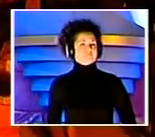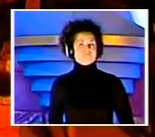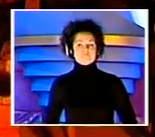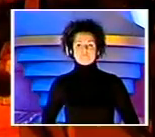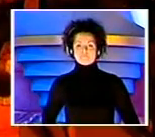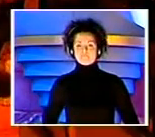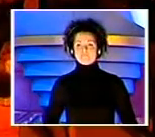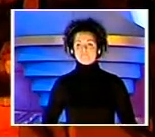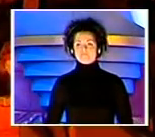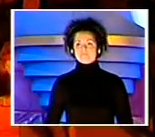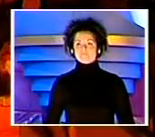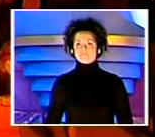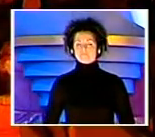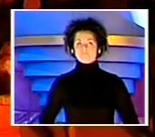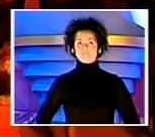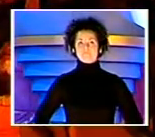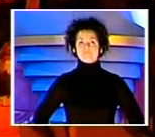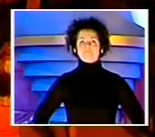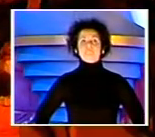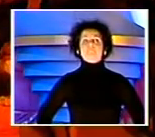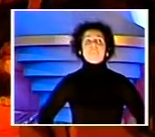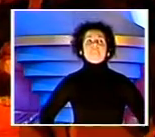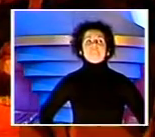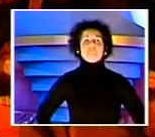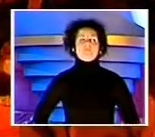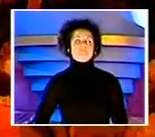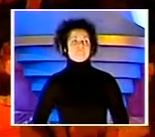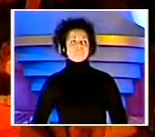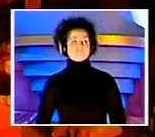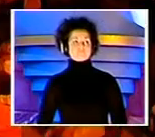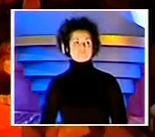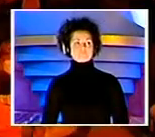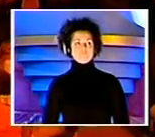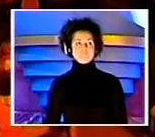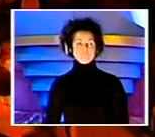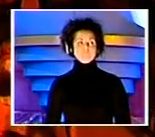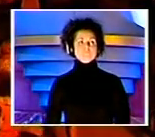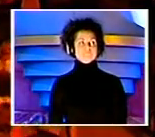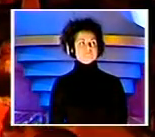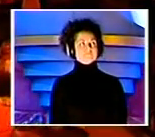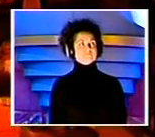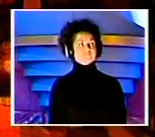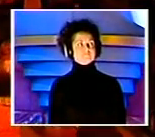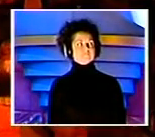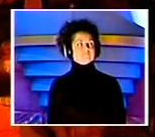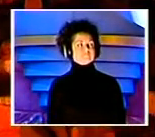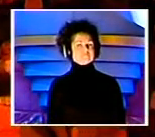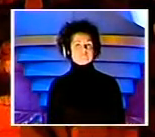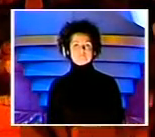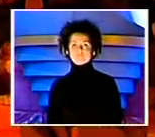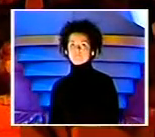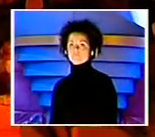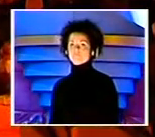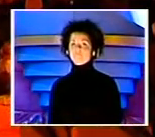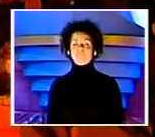bueno, vienen fuertes para, bueno, Crazy Trotas llevan los tres últimos años consiguiendo el segundo premio de presentación y vestuario, y parece que este año